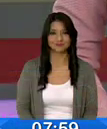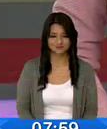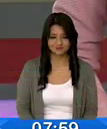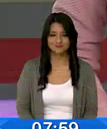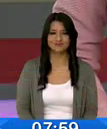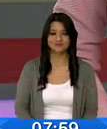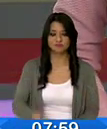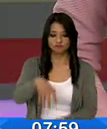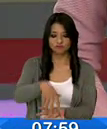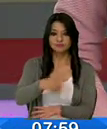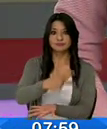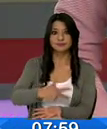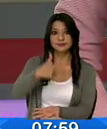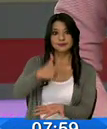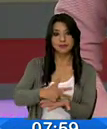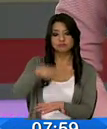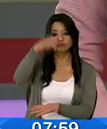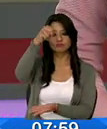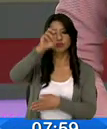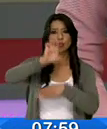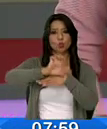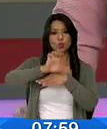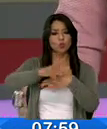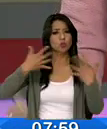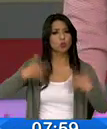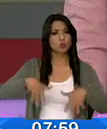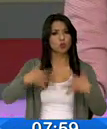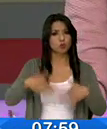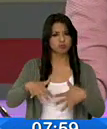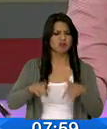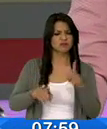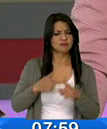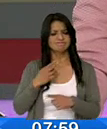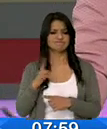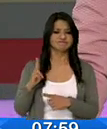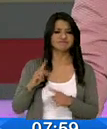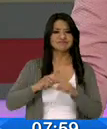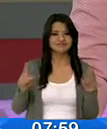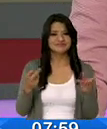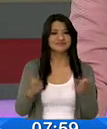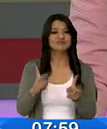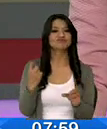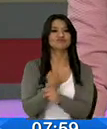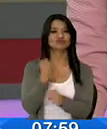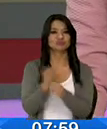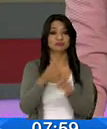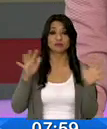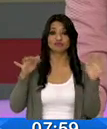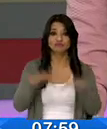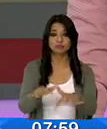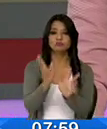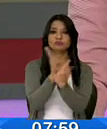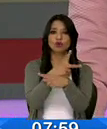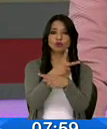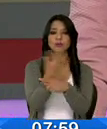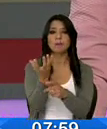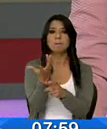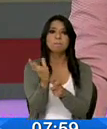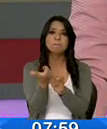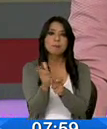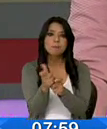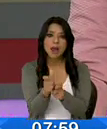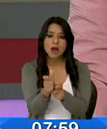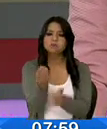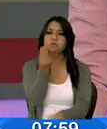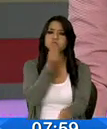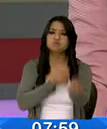La provincia del Carchi, ubicada en el norte del Ecuador, es una tierra de rebeldía, diversidad y trabajo. Aquí se concentra la producción de papa, alimento